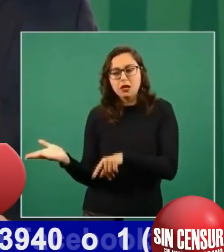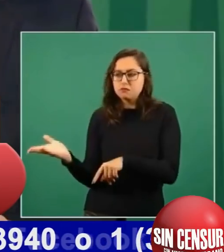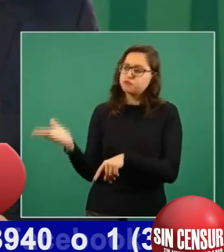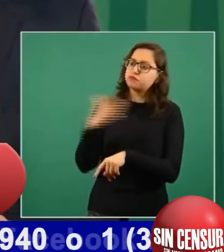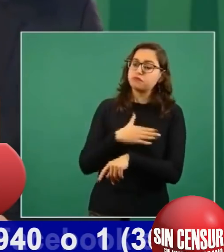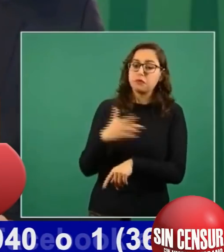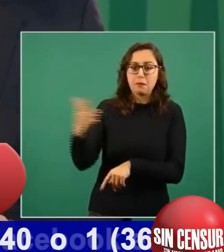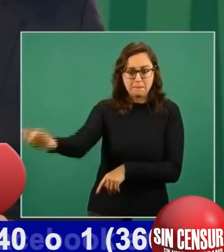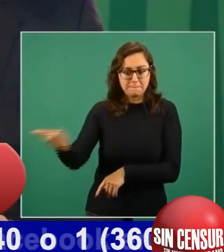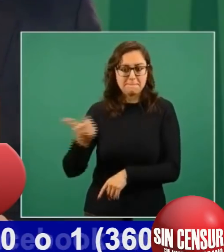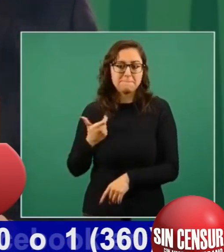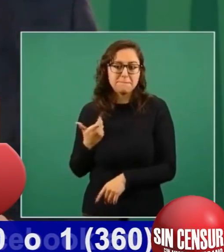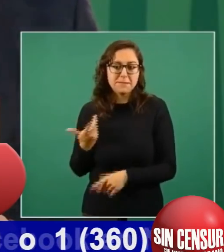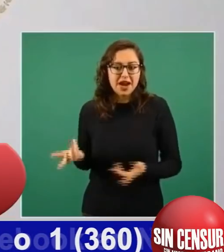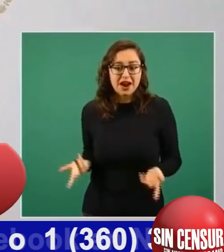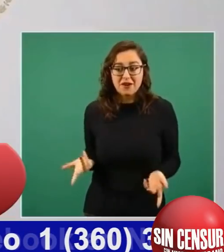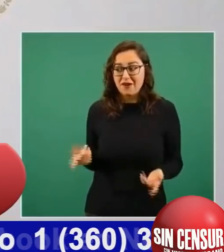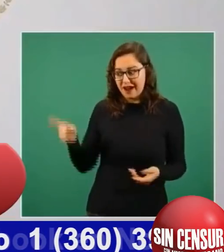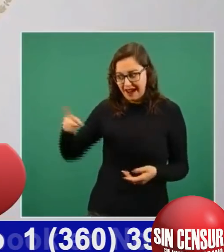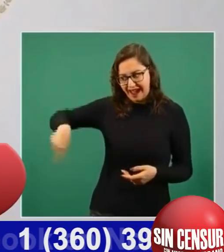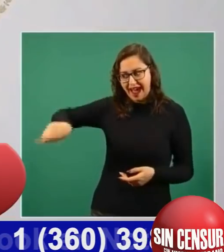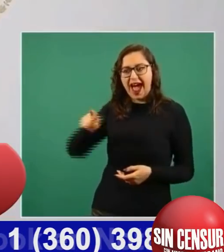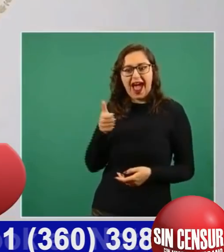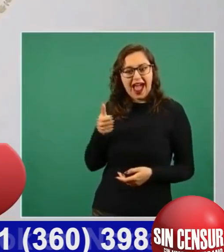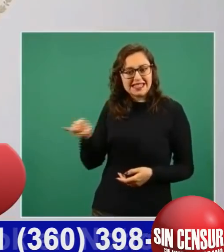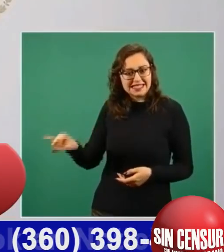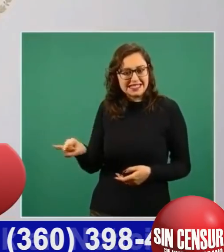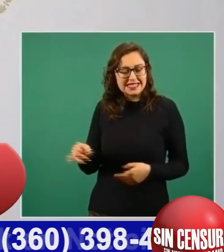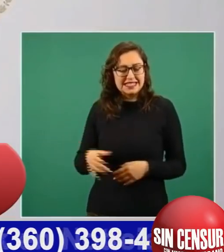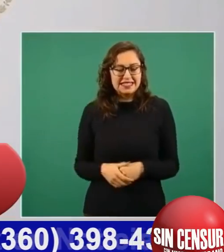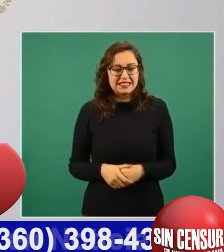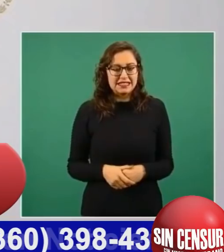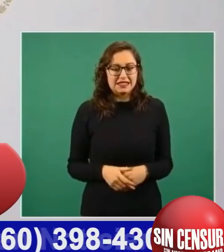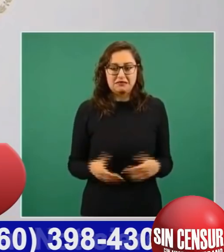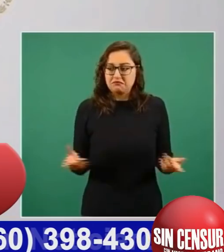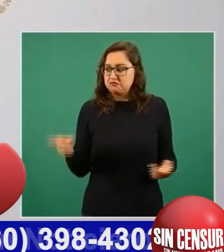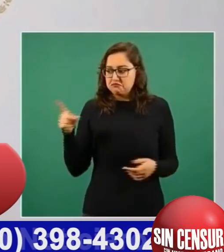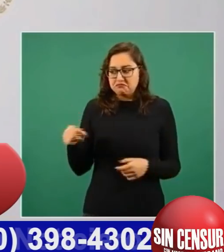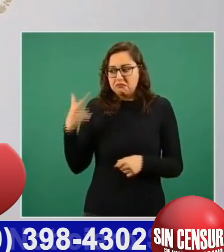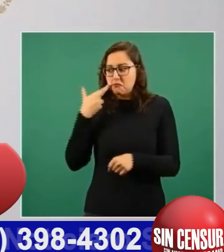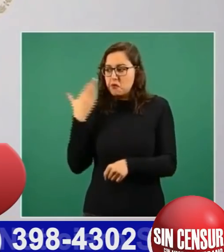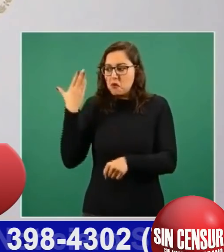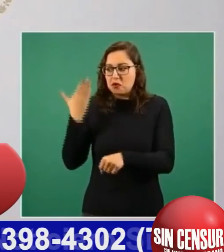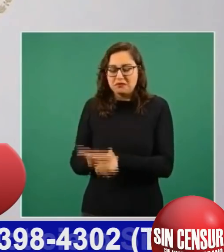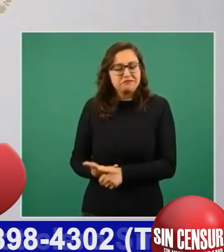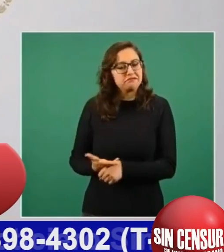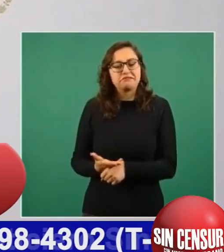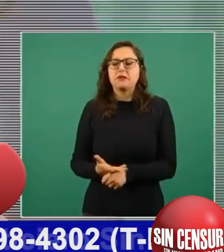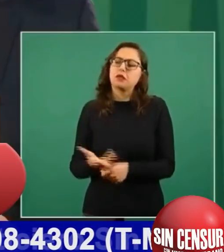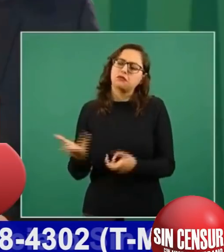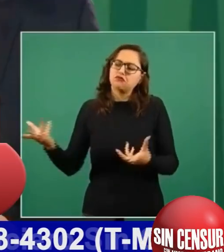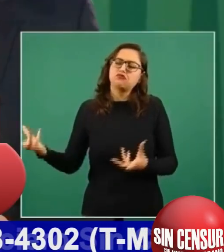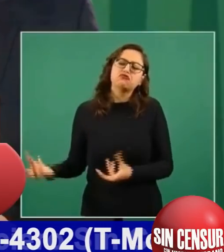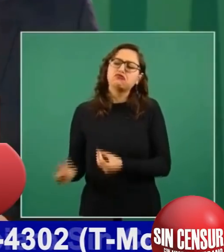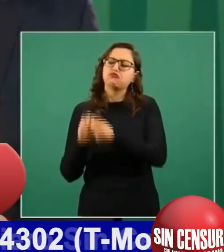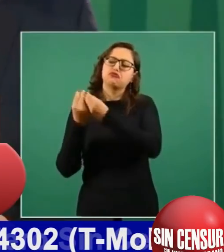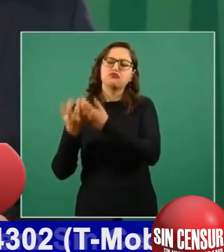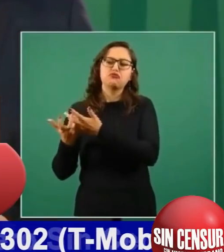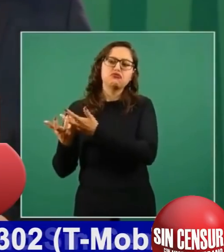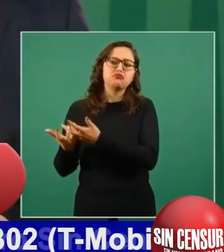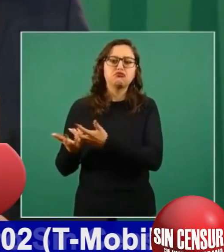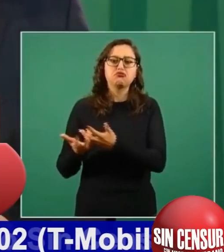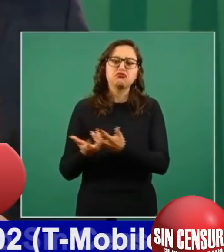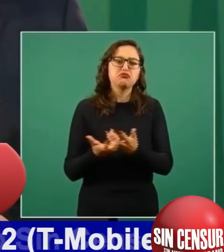por conducirlos y a veces actúan de manera muy irresponsable, los dejan solos.